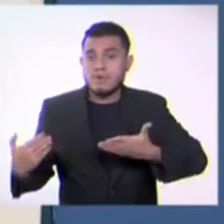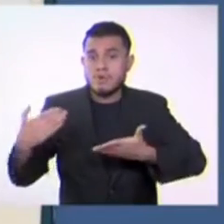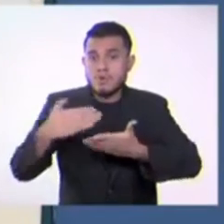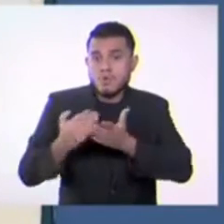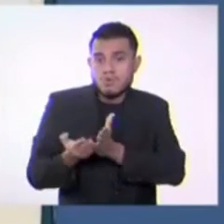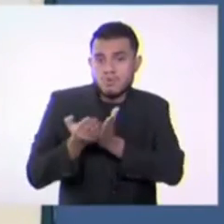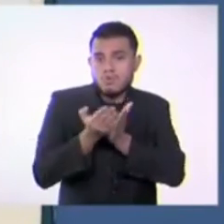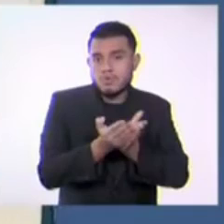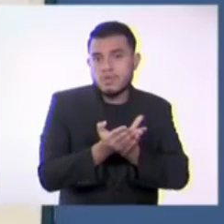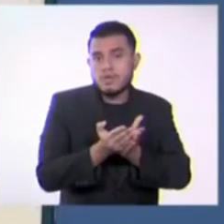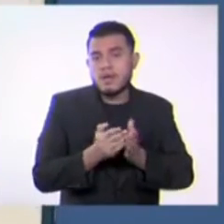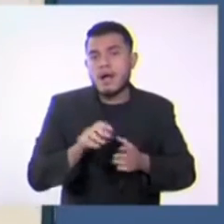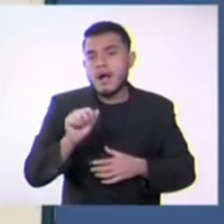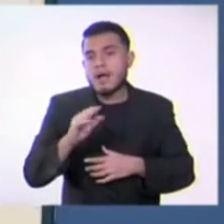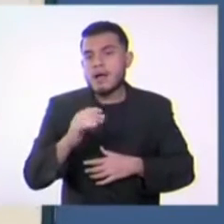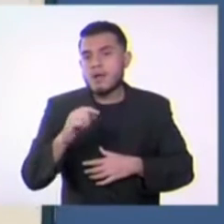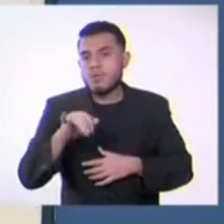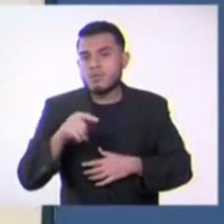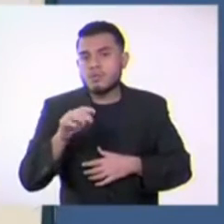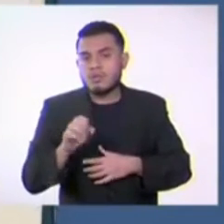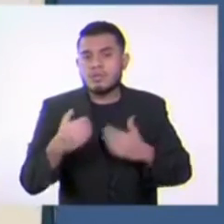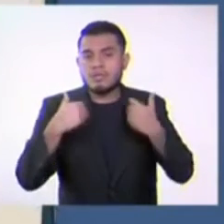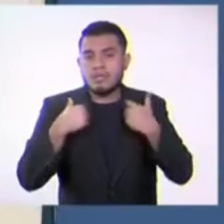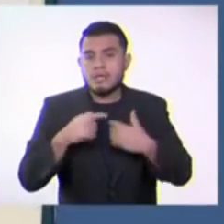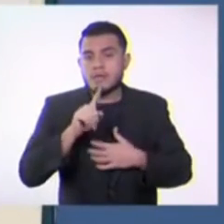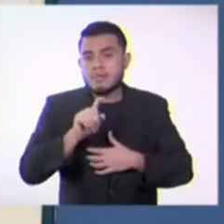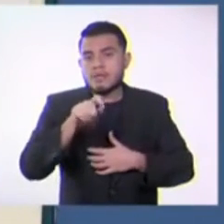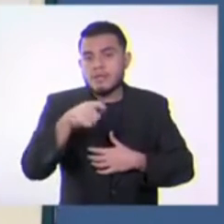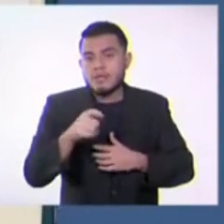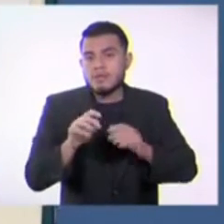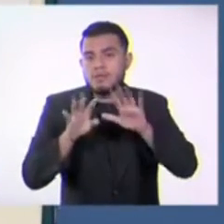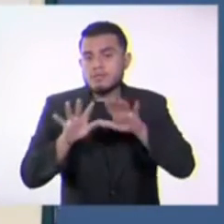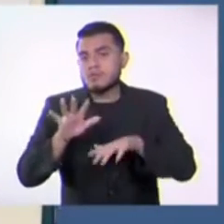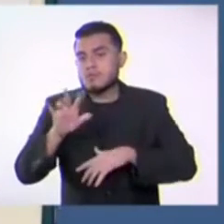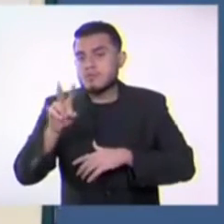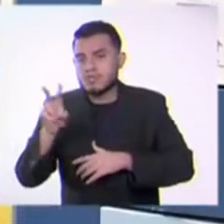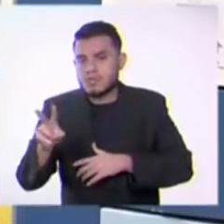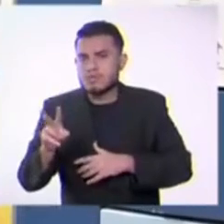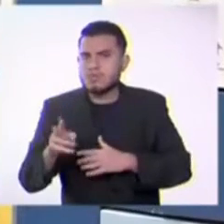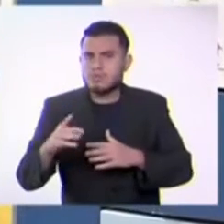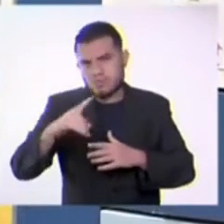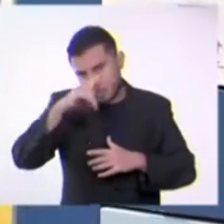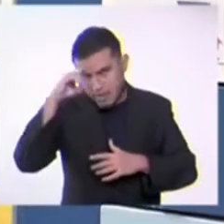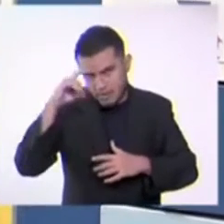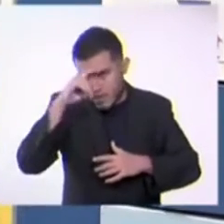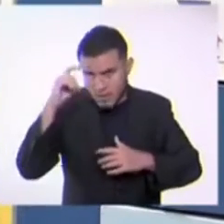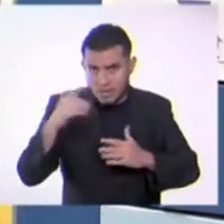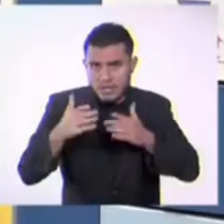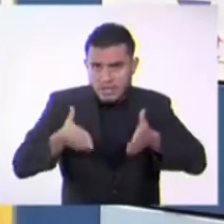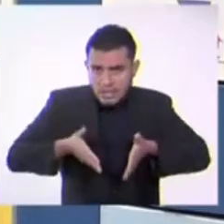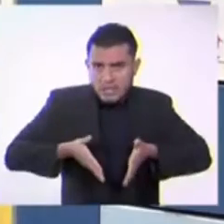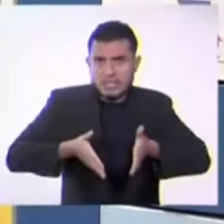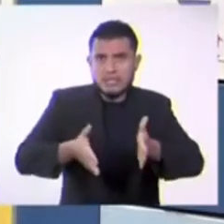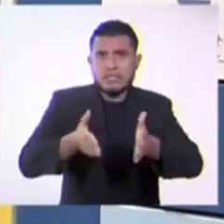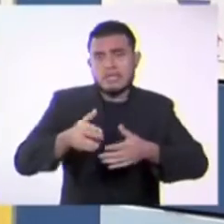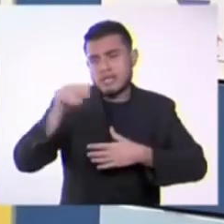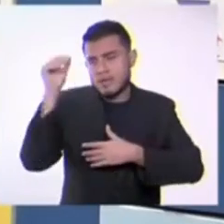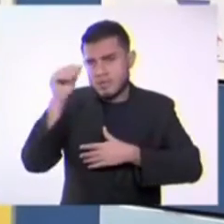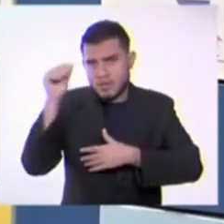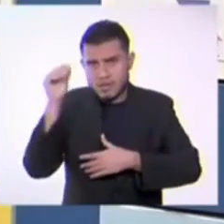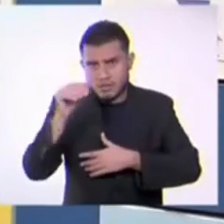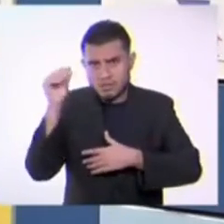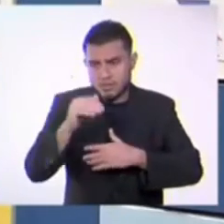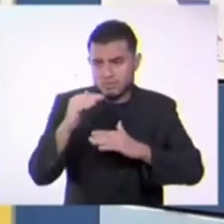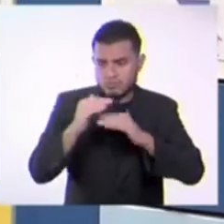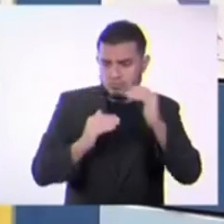el 52 y tiene pujanza. Obras grandes de carreteras, educación e infraestructura. Te cuento